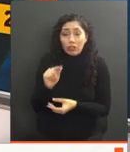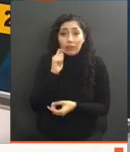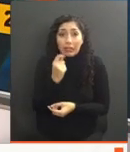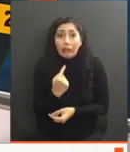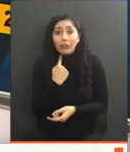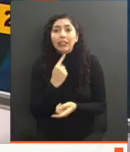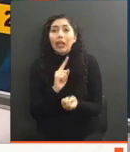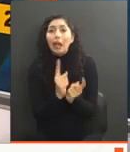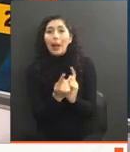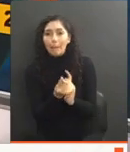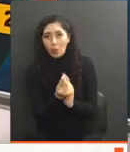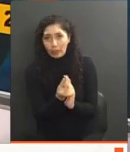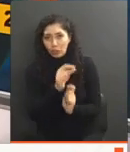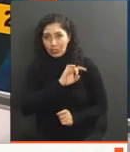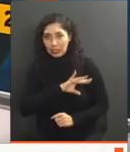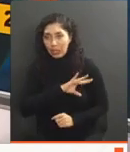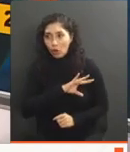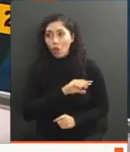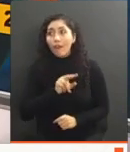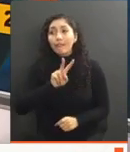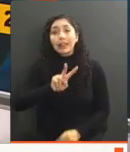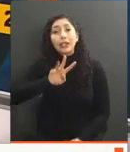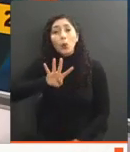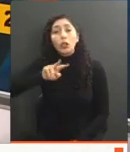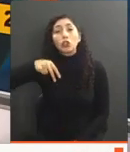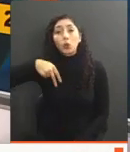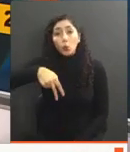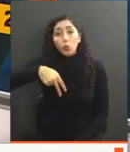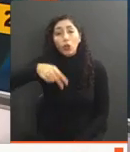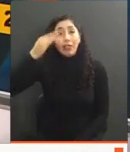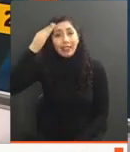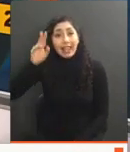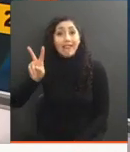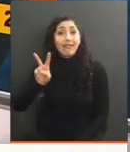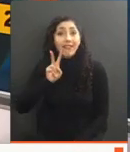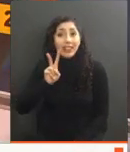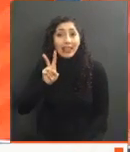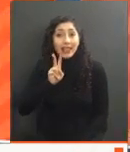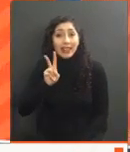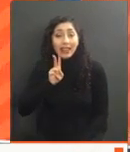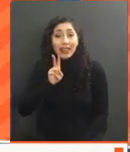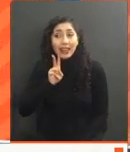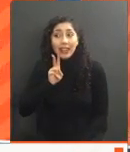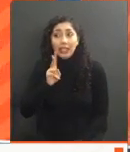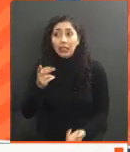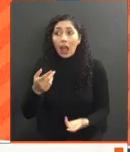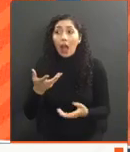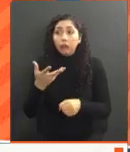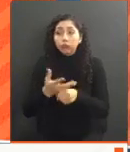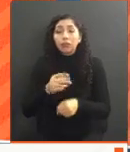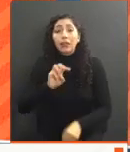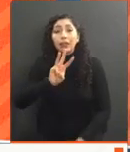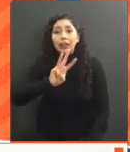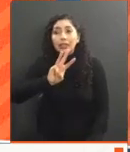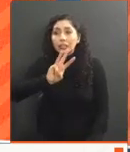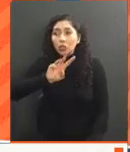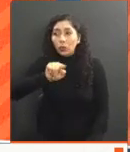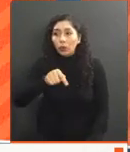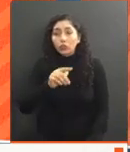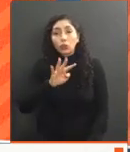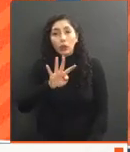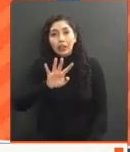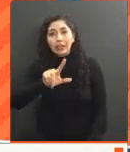El 24 de junio, es decir, el viernes, se cotizó en la Bolsa de Metales de Londres en 3,77, cayendo